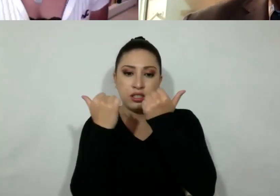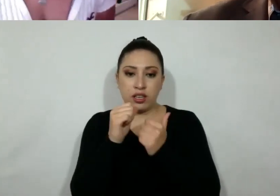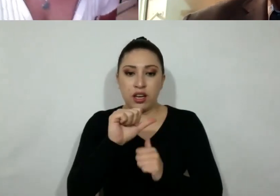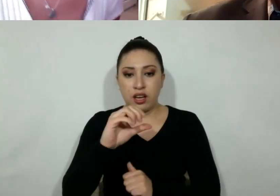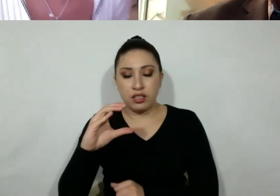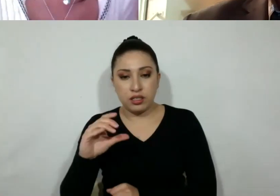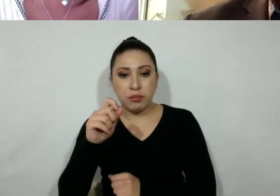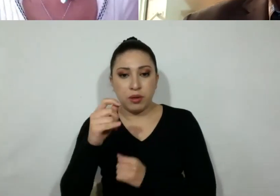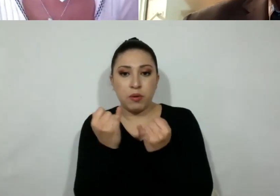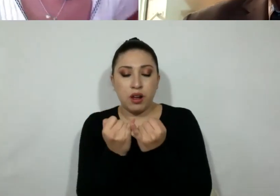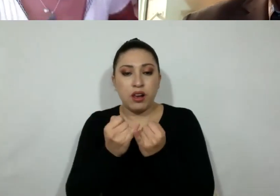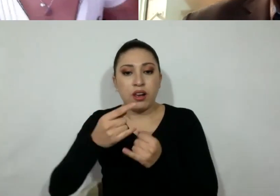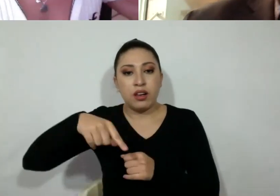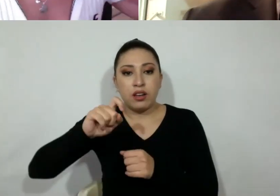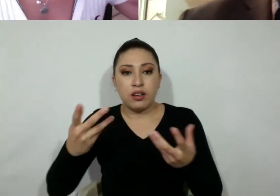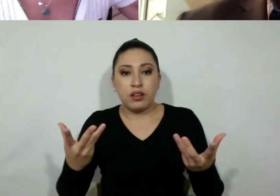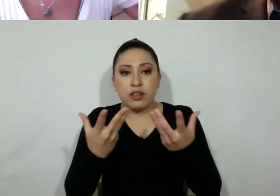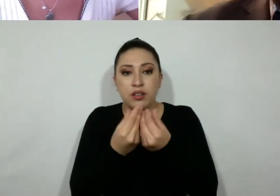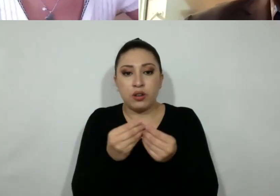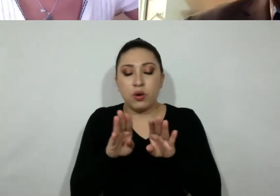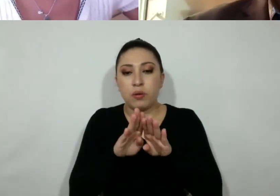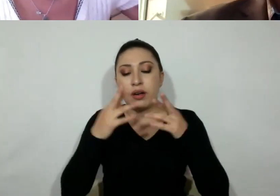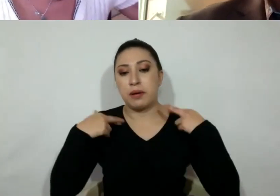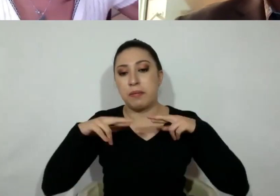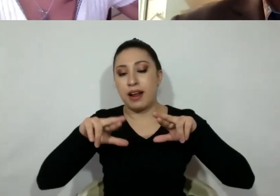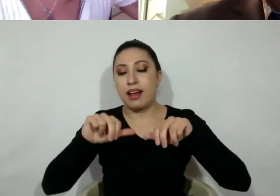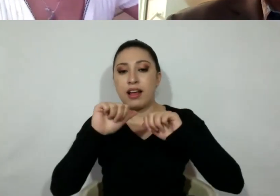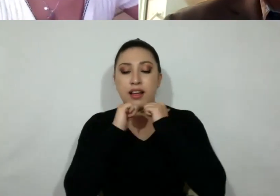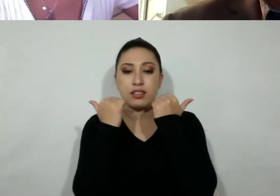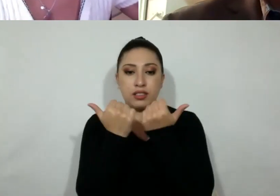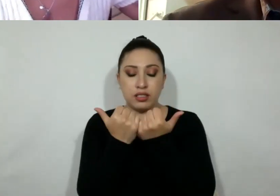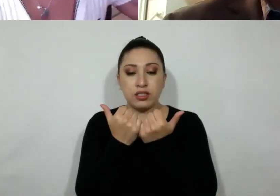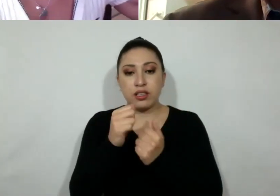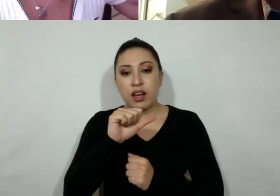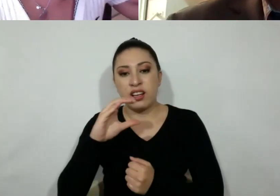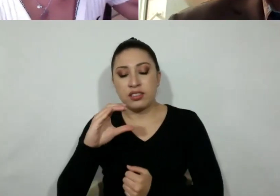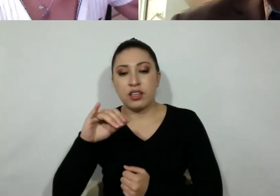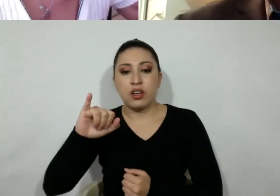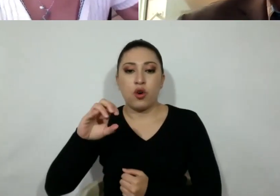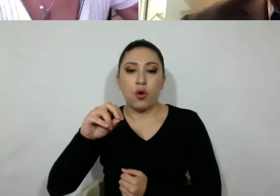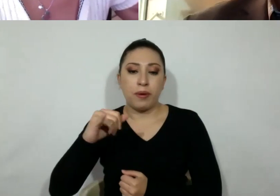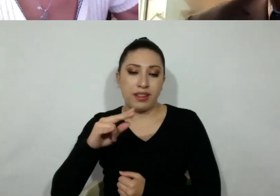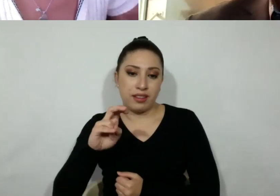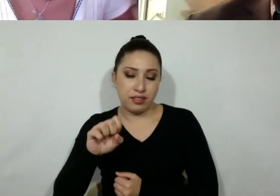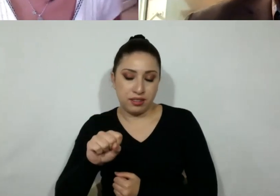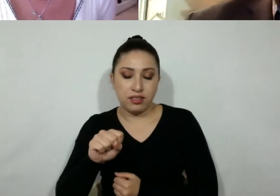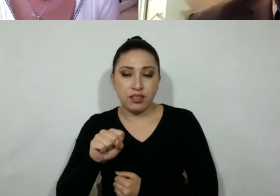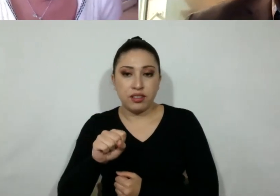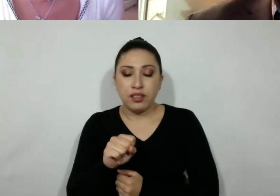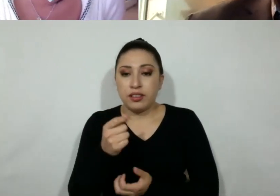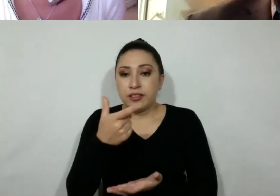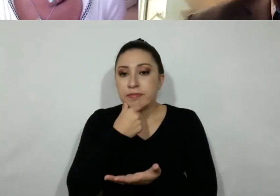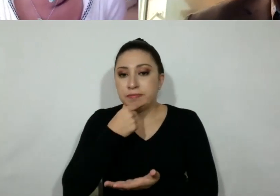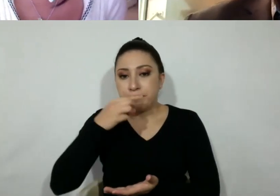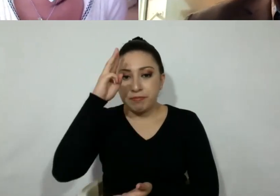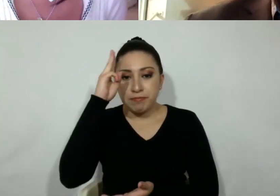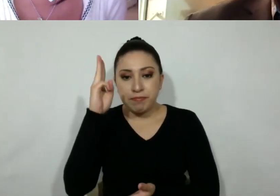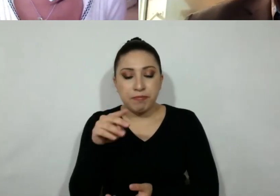Convivencia Joven AC. Pues muchas gracias, maestro. Usted va a hablar de un tema que pues muchos nos